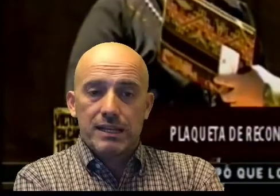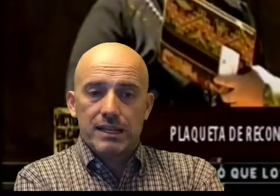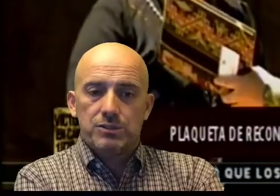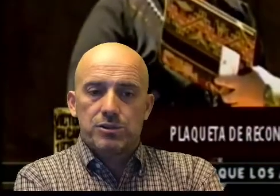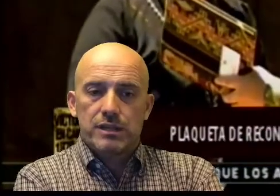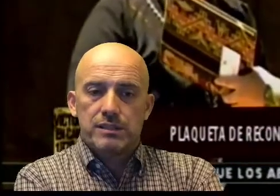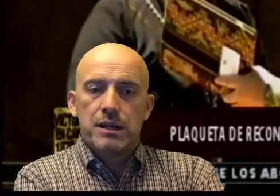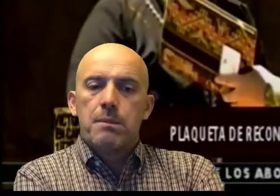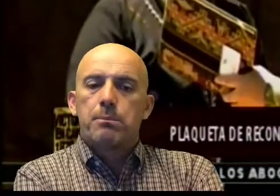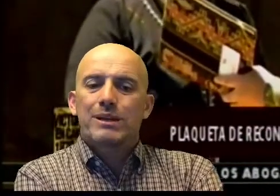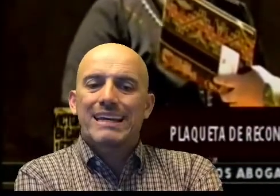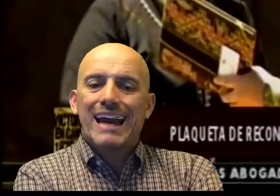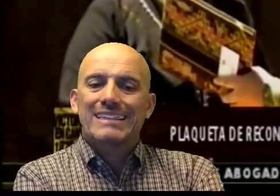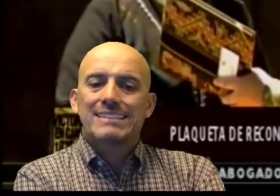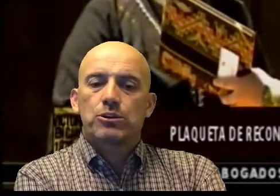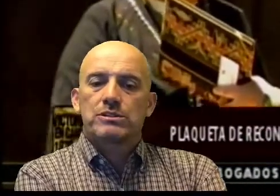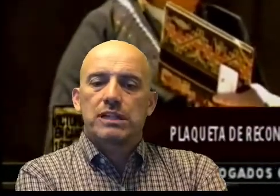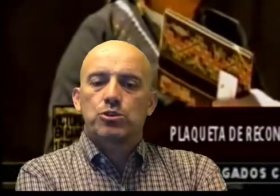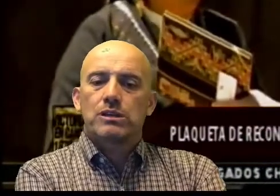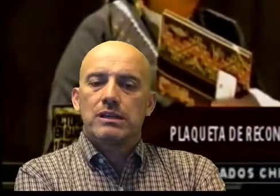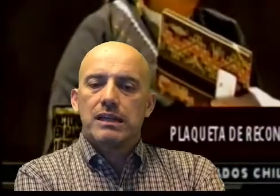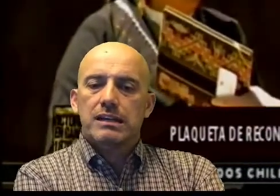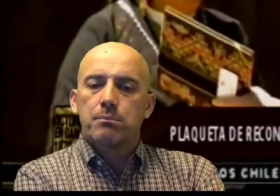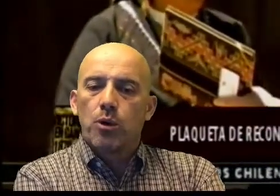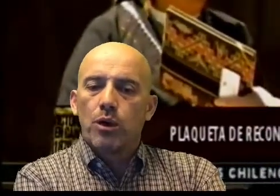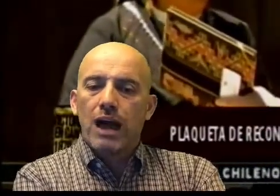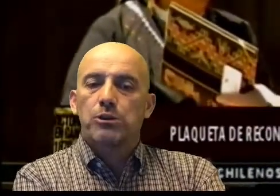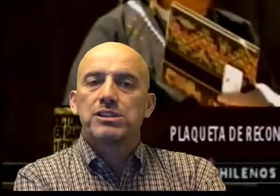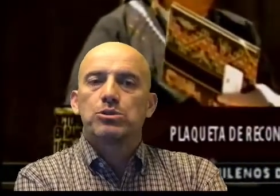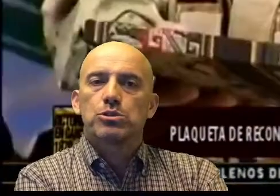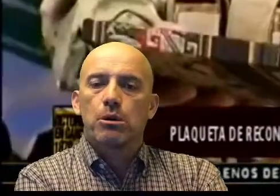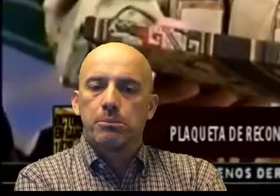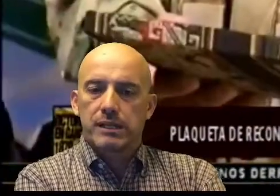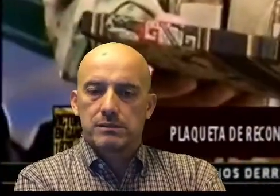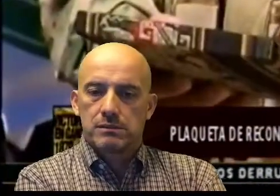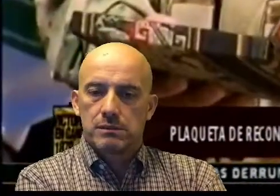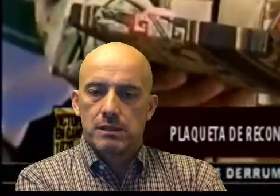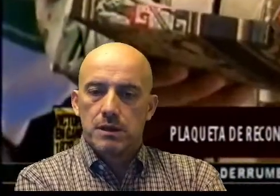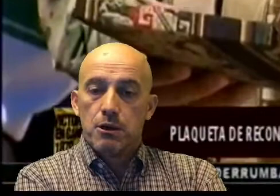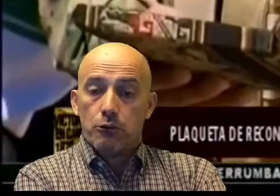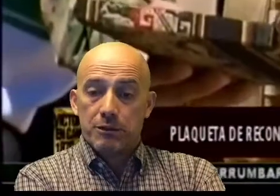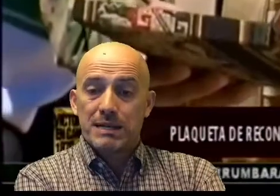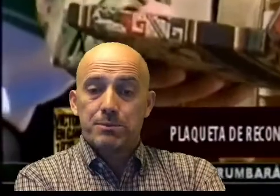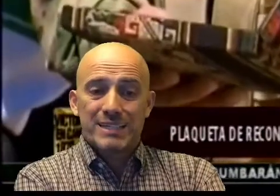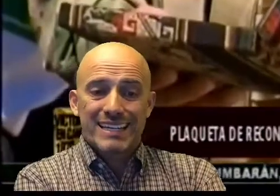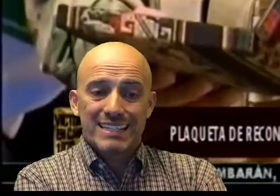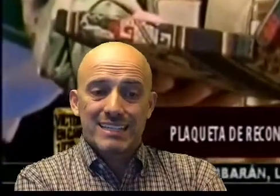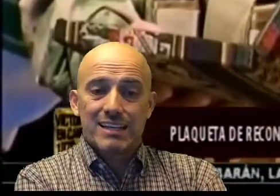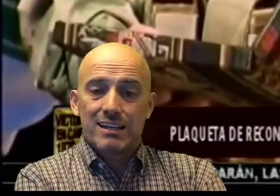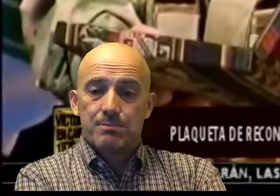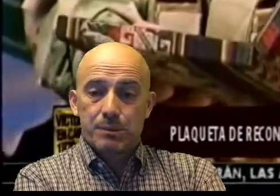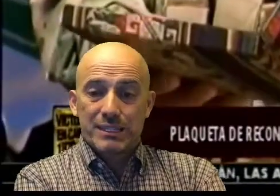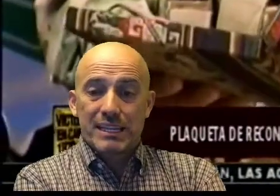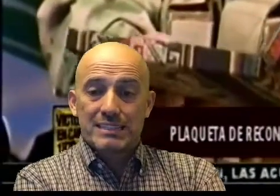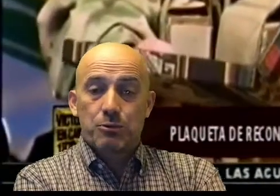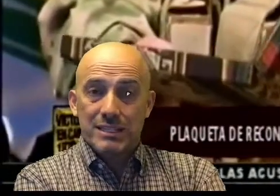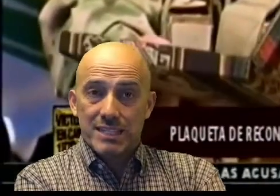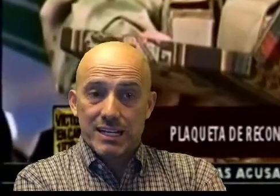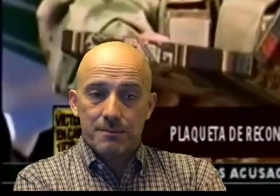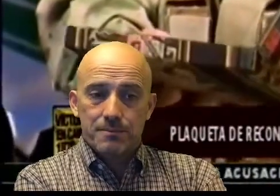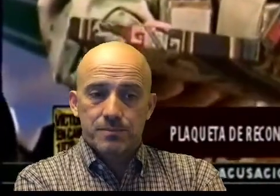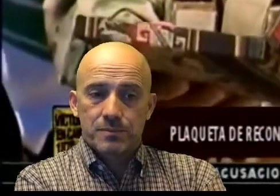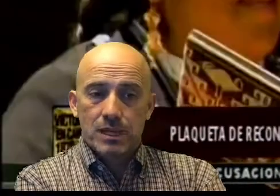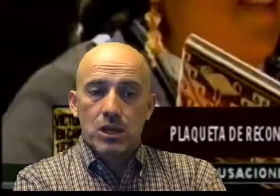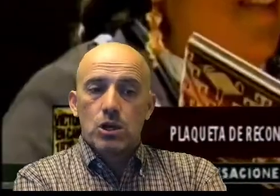las minas de quieren tirarse porque hace contratos y armó a 200 hombres fue para protegerse para protegerse